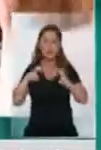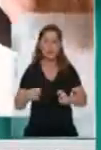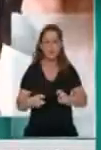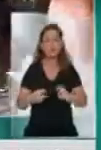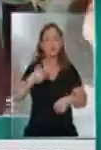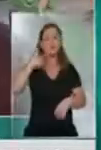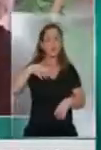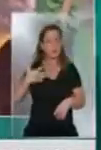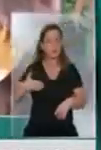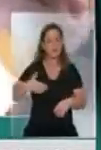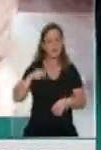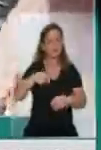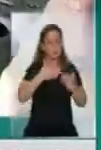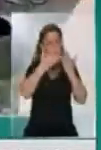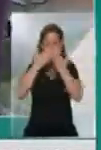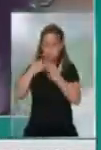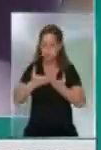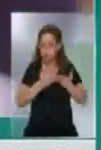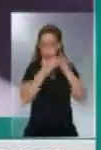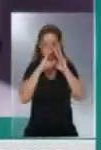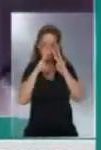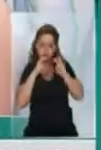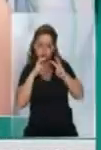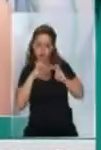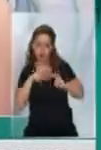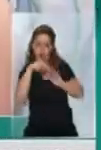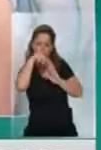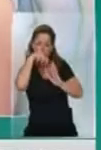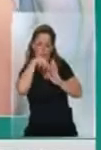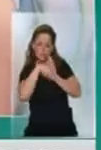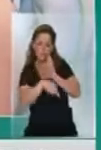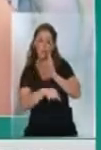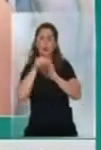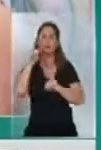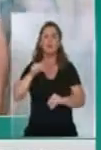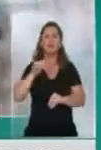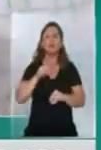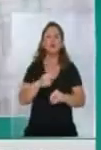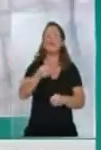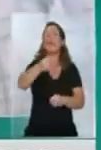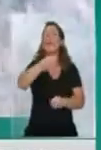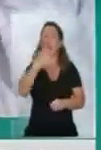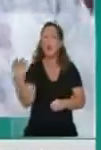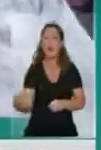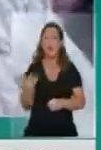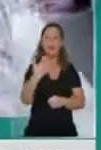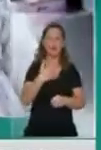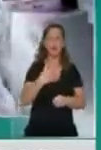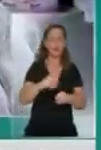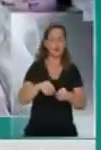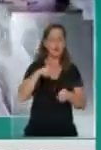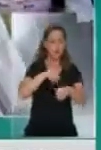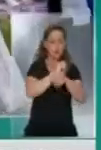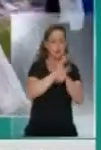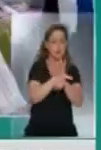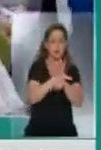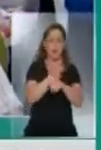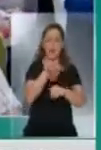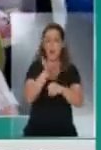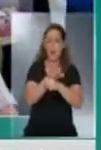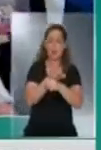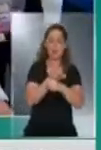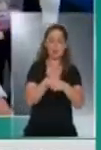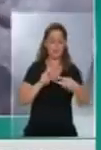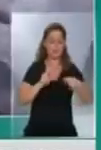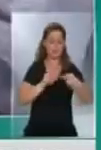que permitan saber a cuál si existen, ¿cuántas variantes de virus existen? Dos, si hay variantes de virus